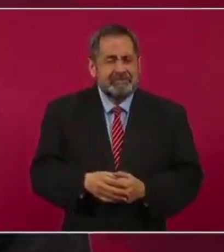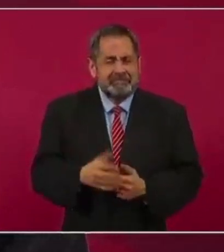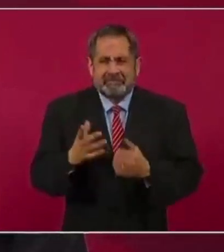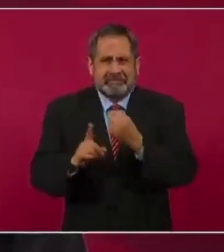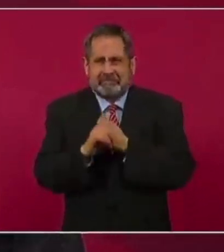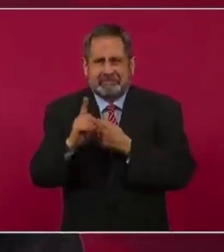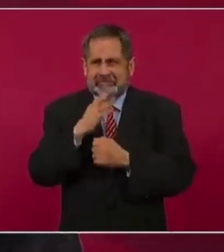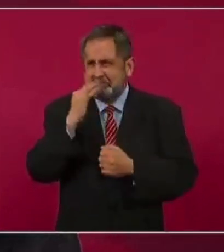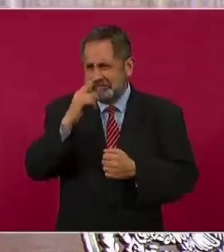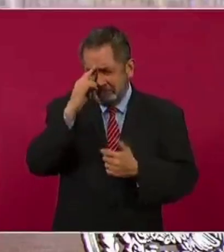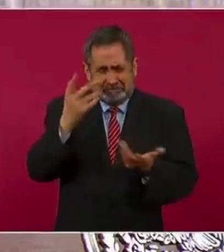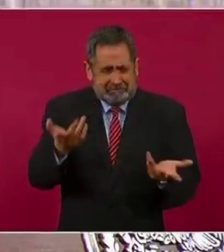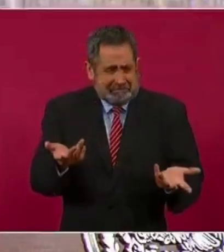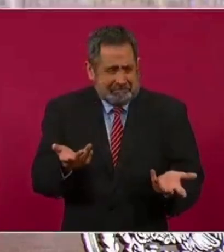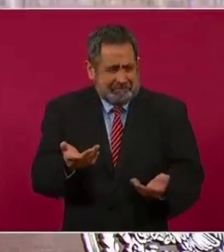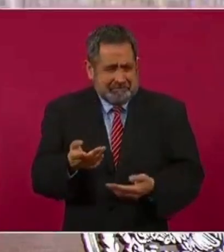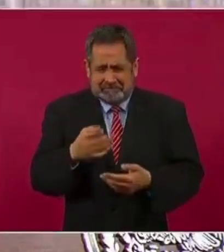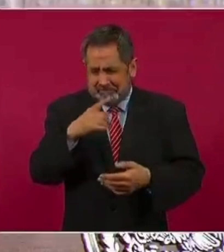problema.